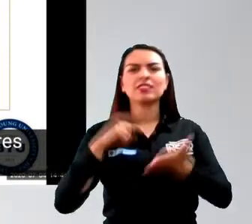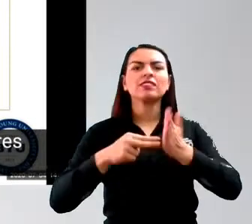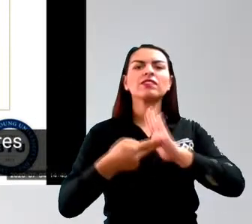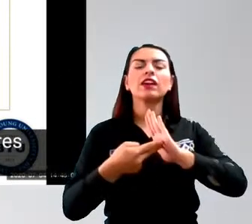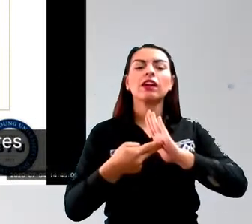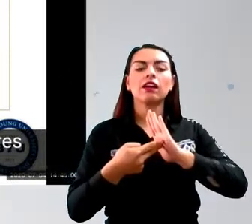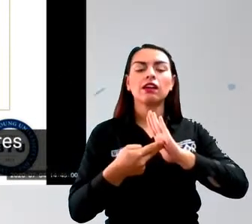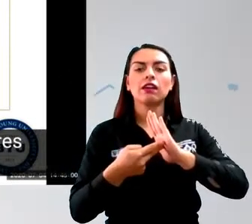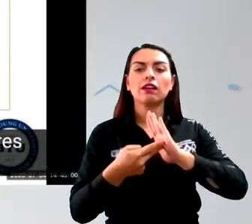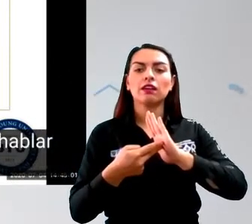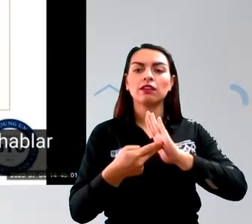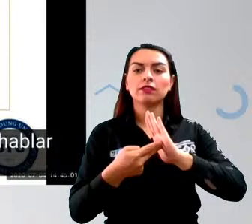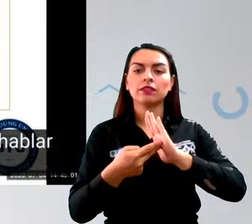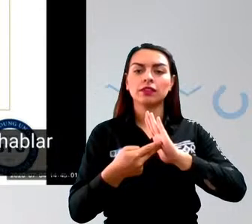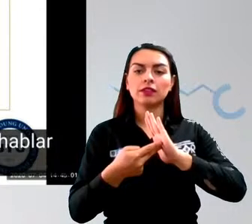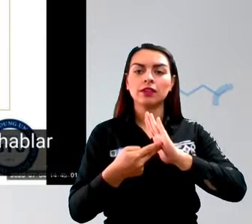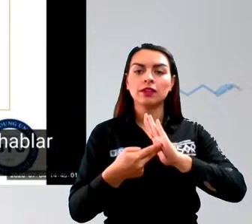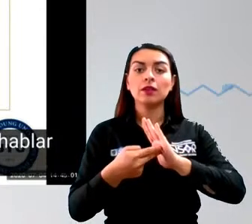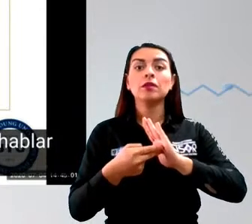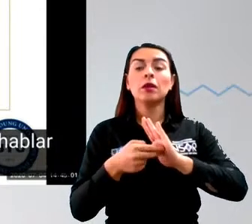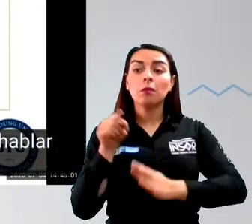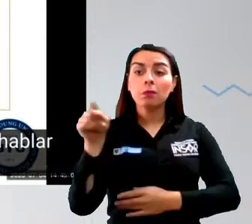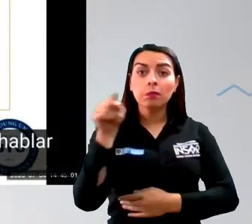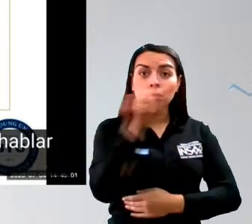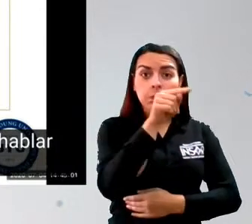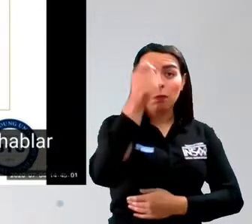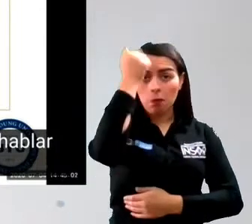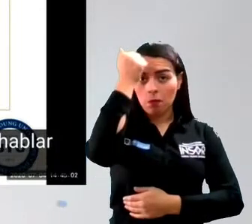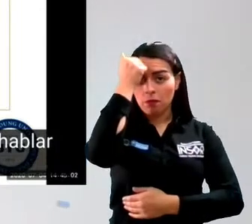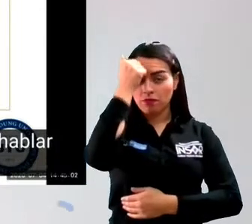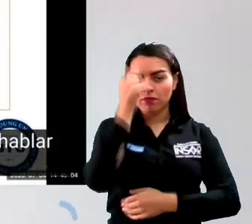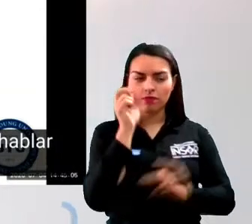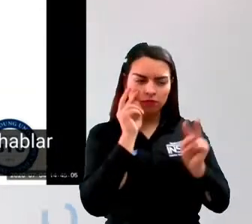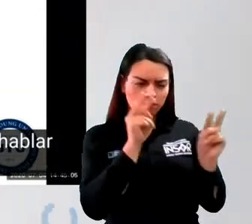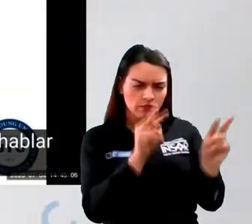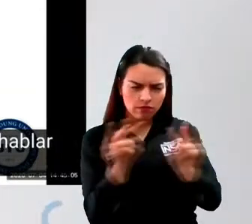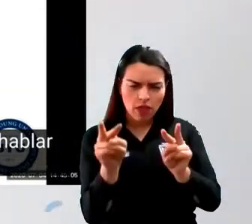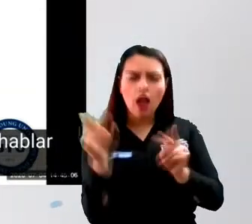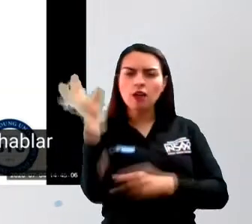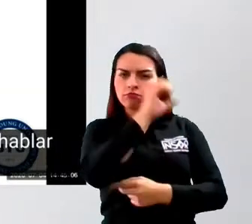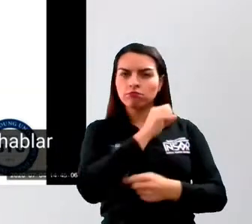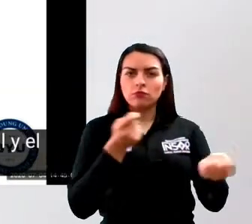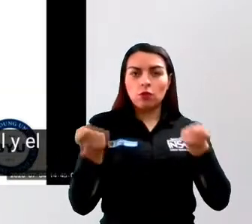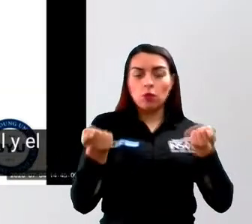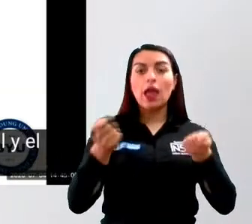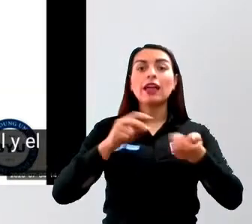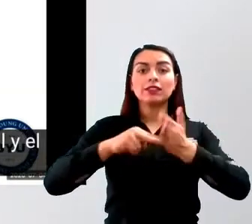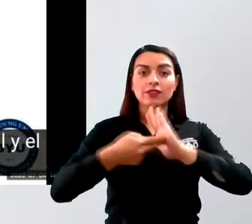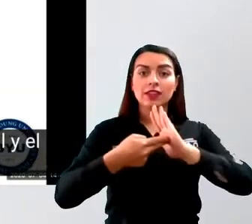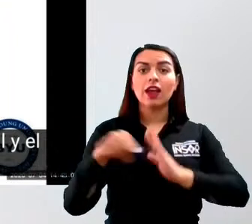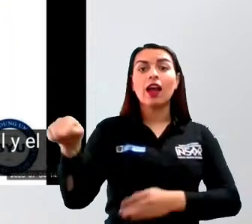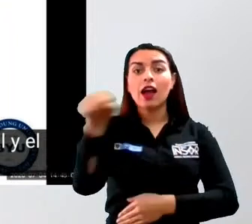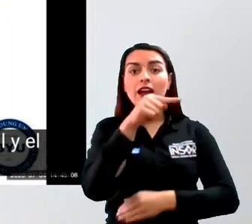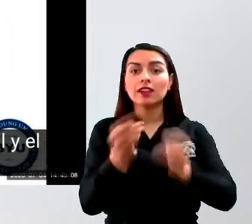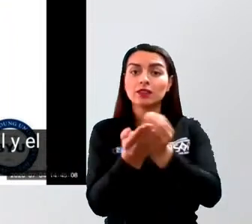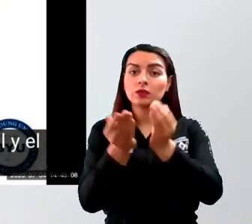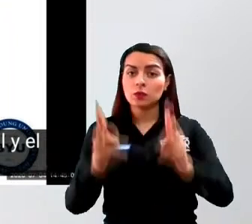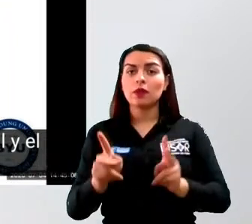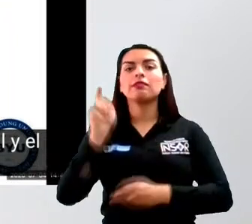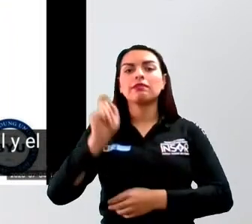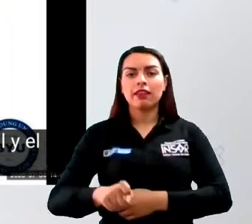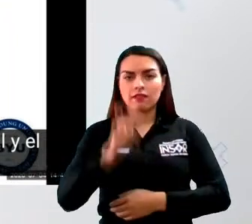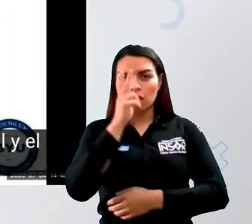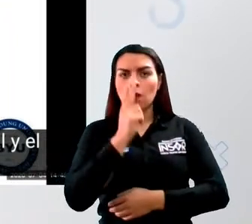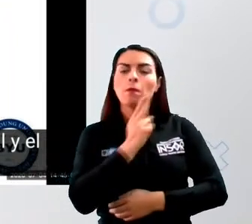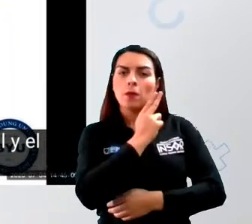la que los profesores tenemos cierto control. Esto facilita el compromiso de los estudiantes de esto, de